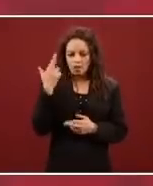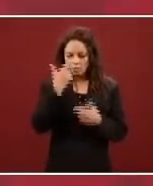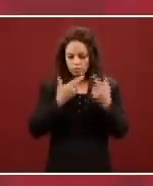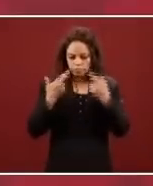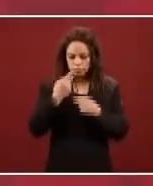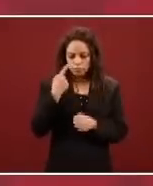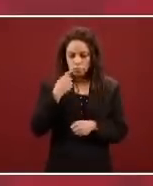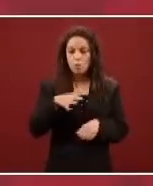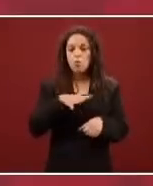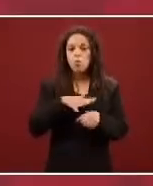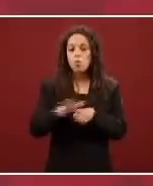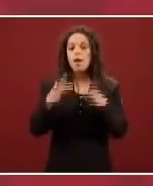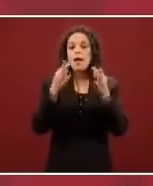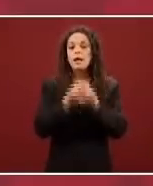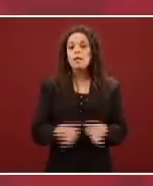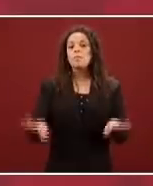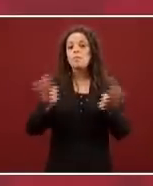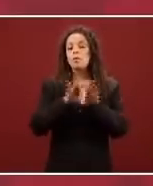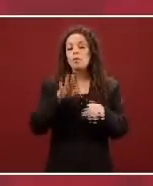actividades esenciales y no esenciales.